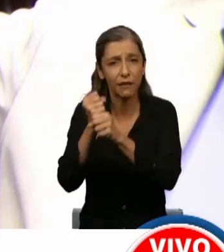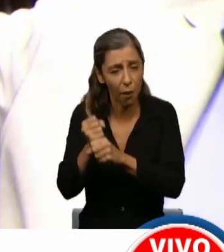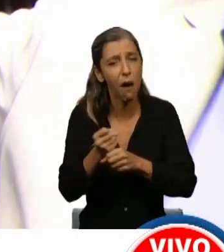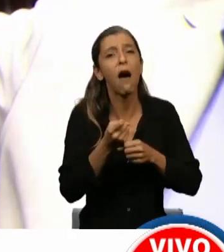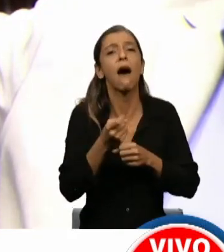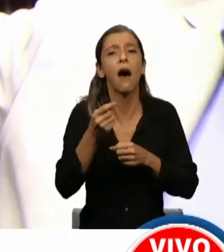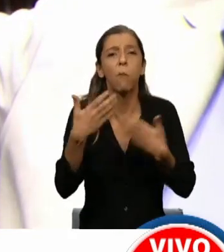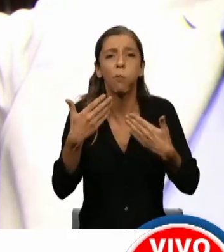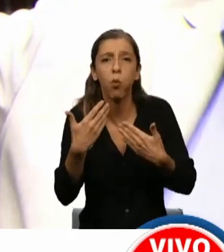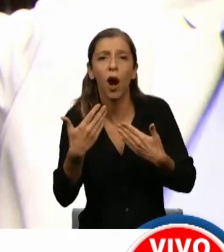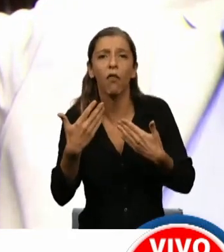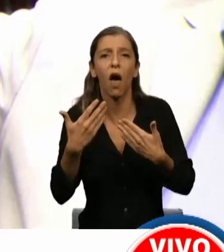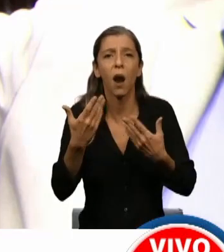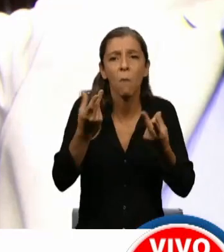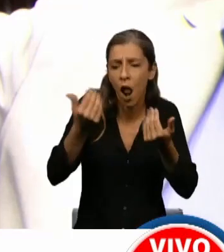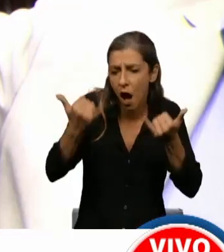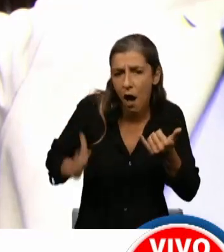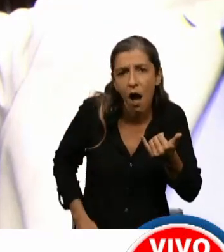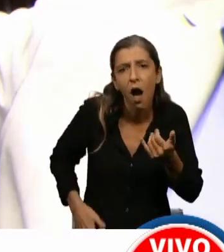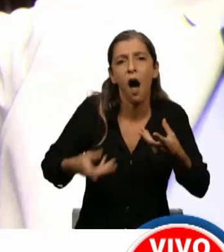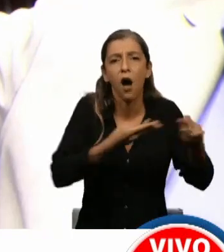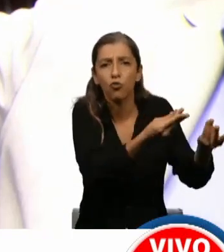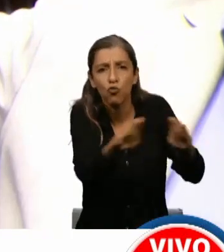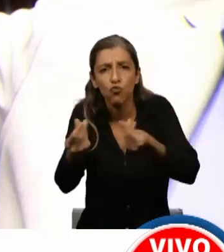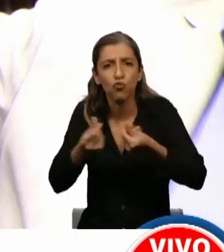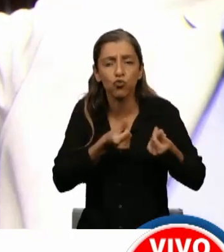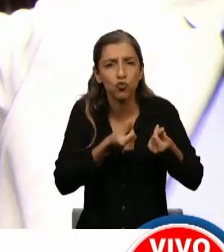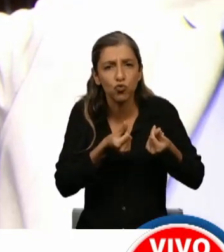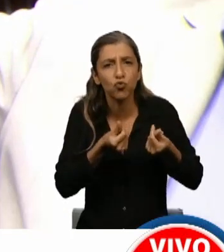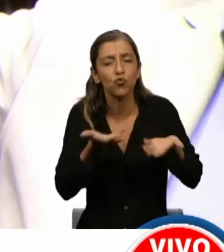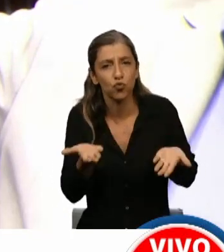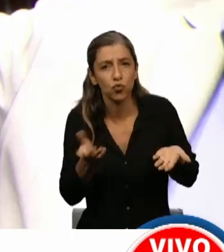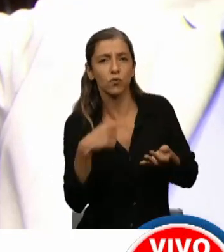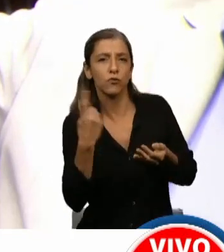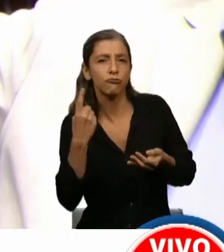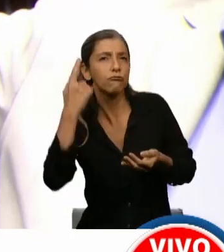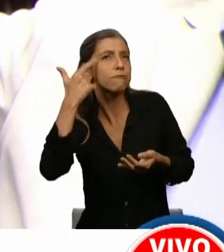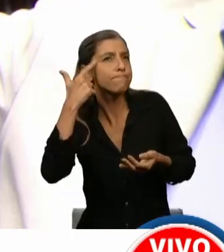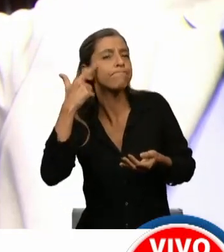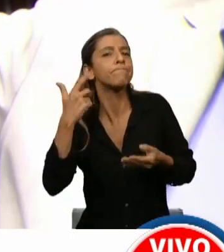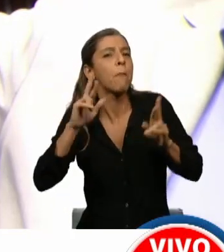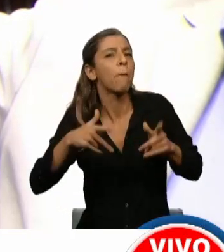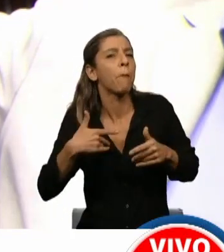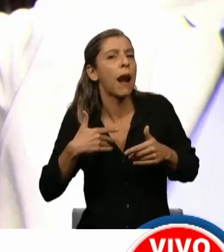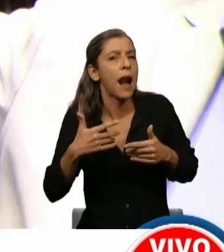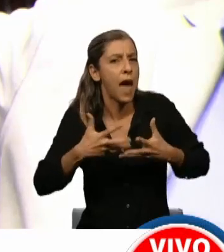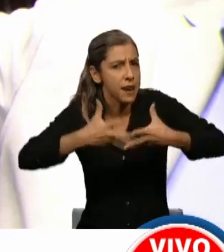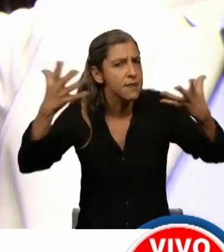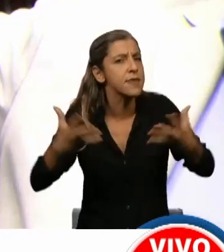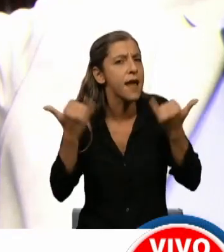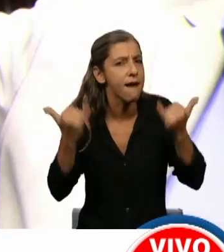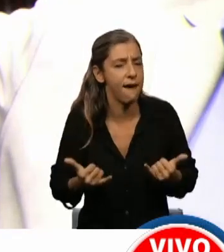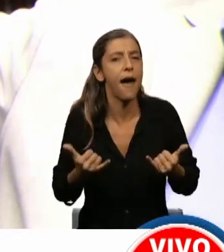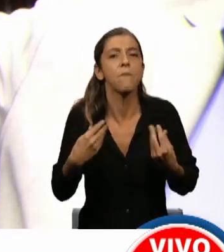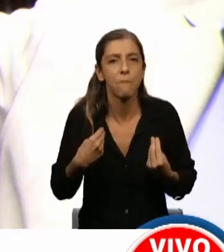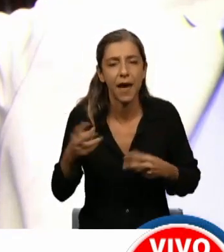decíamos, forma parte de un pensamiento y de una política más amplia que tiene como objeto revertir la